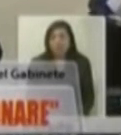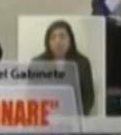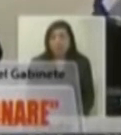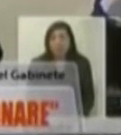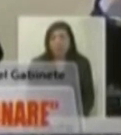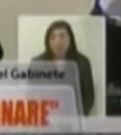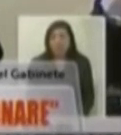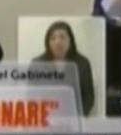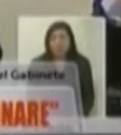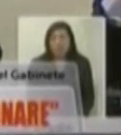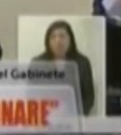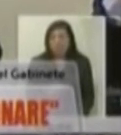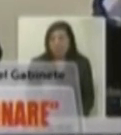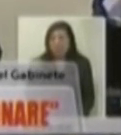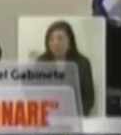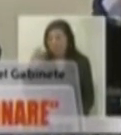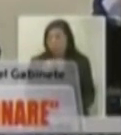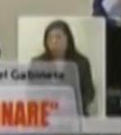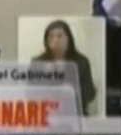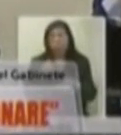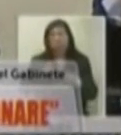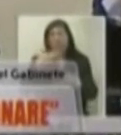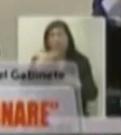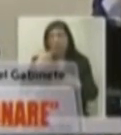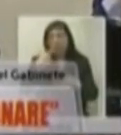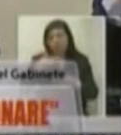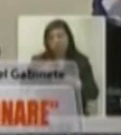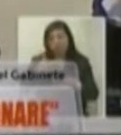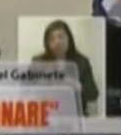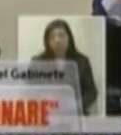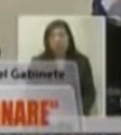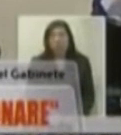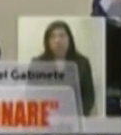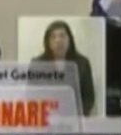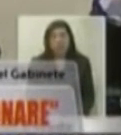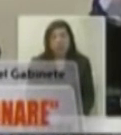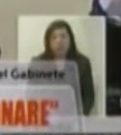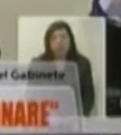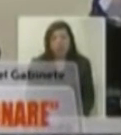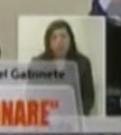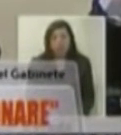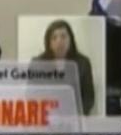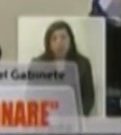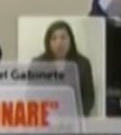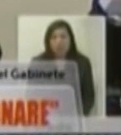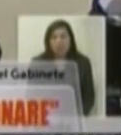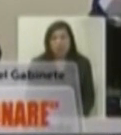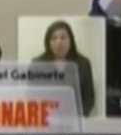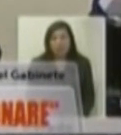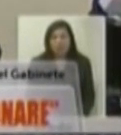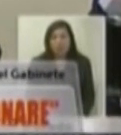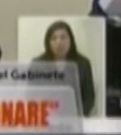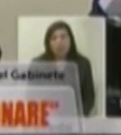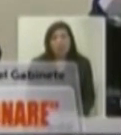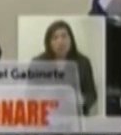maestros a personas que apedrean, que buscan la violencia, que generan este tipo de circunstancias, ¿no? Creo que